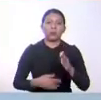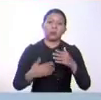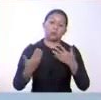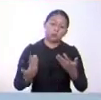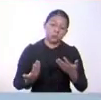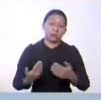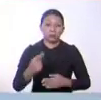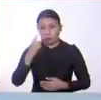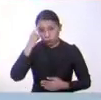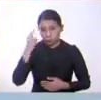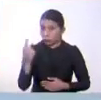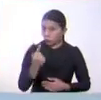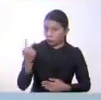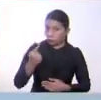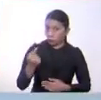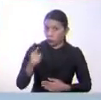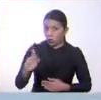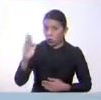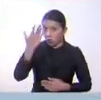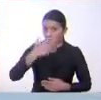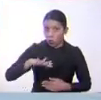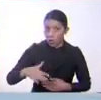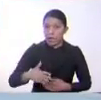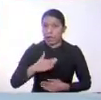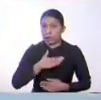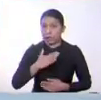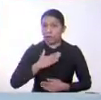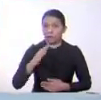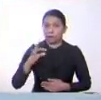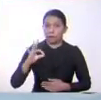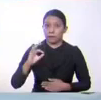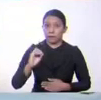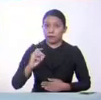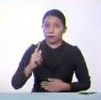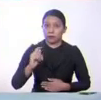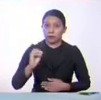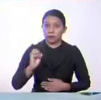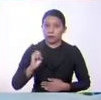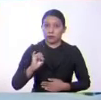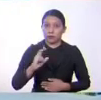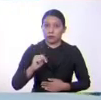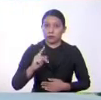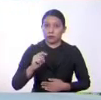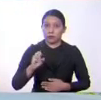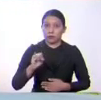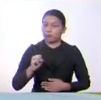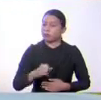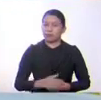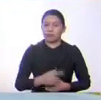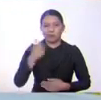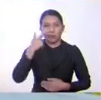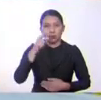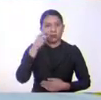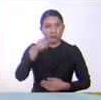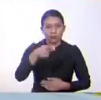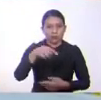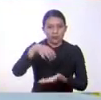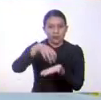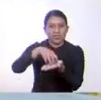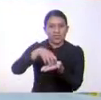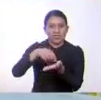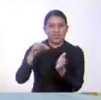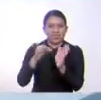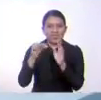que solamente las hojas hacen fotosíntesis. Por ejemplo, tenemos este cactus que en su tallo tiene un